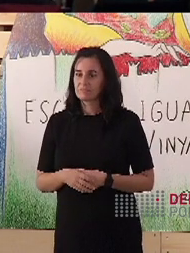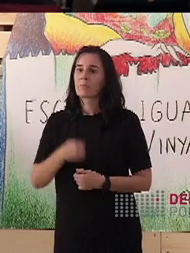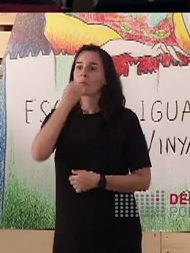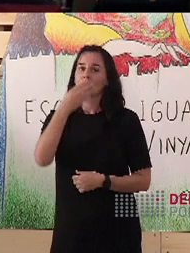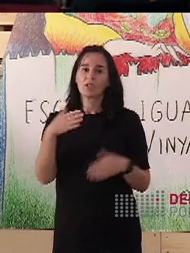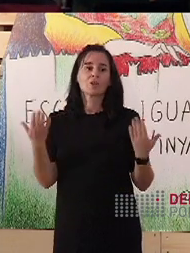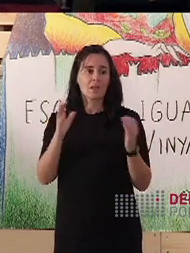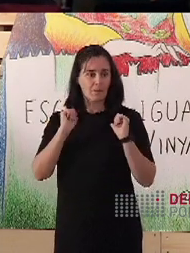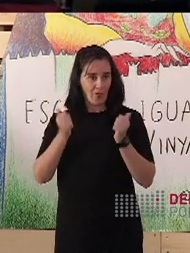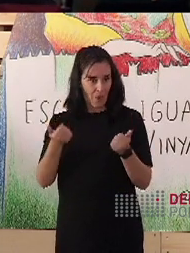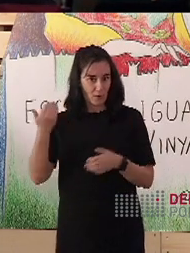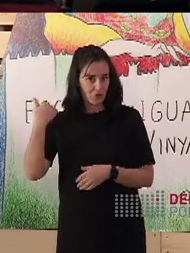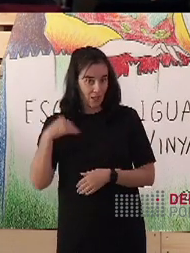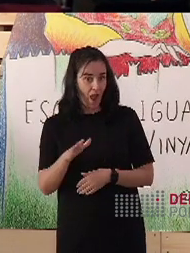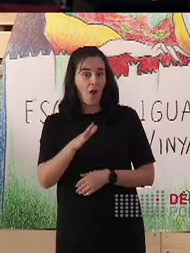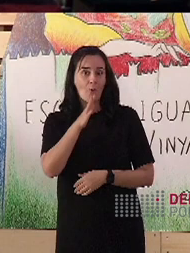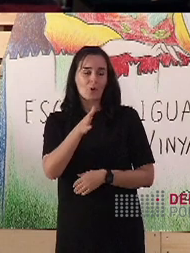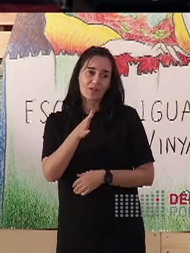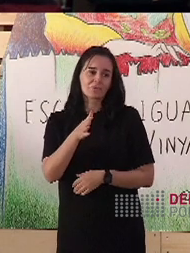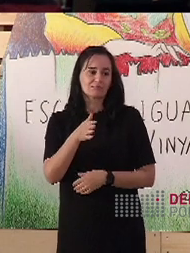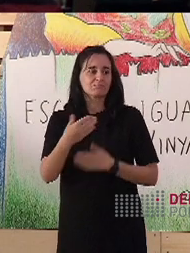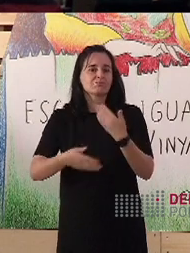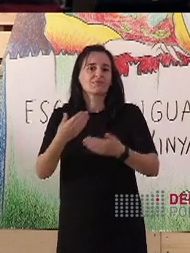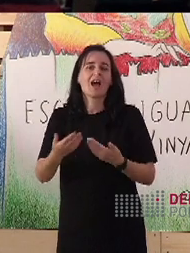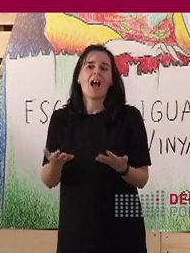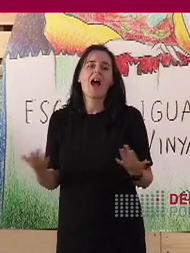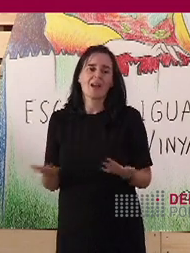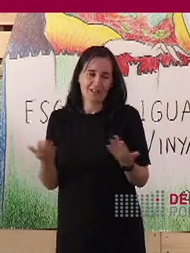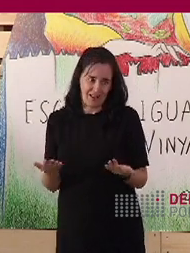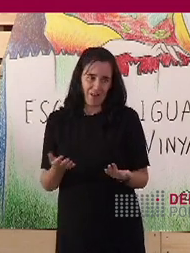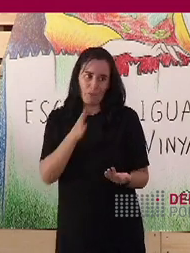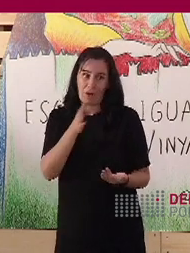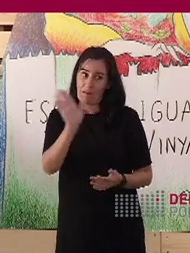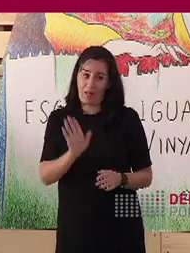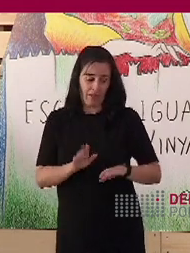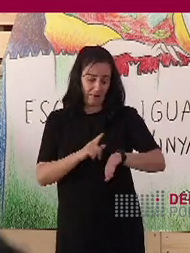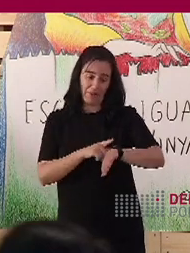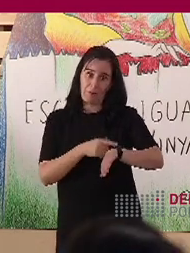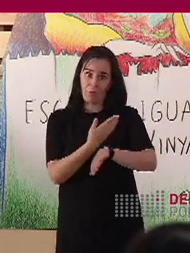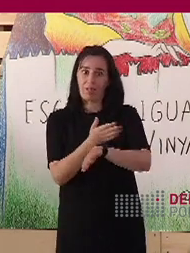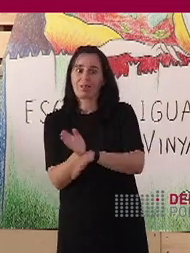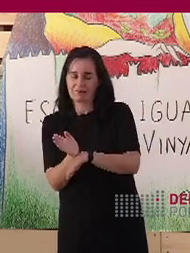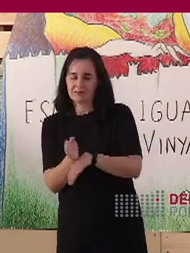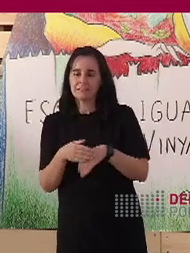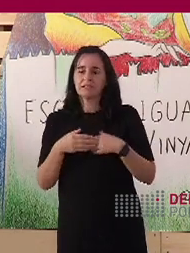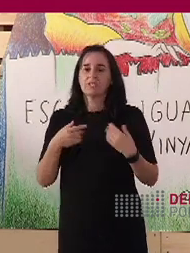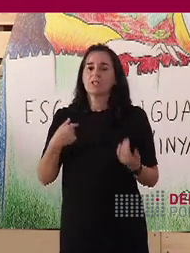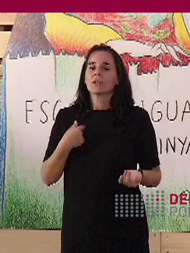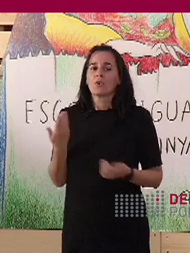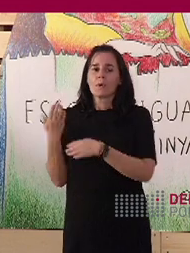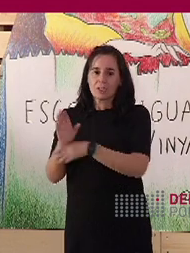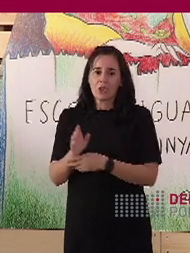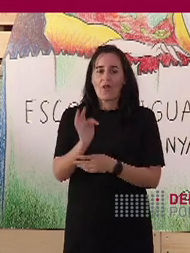Bueno, imos empezar xa porque así imos axilizando un pouco, que parece que imos un pouco mal de tempo. Eu veño presentar a